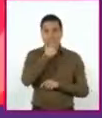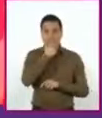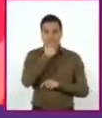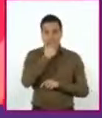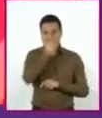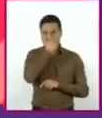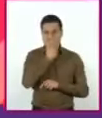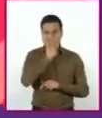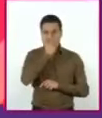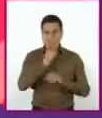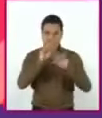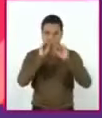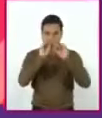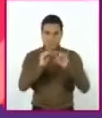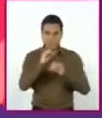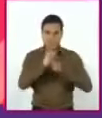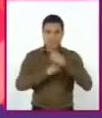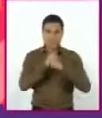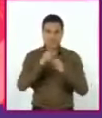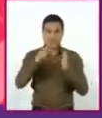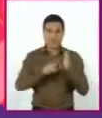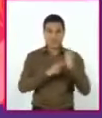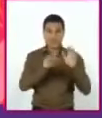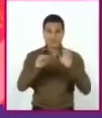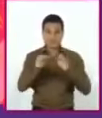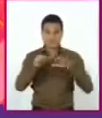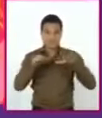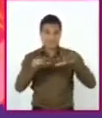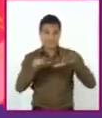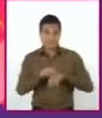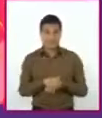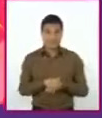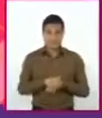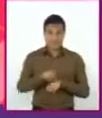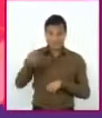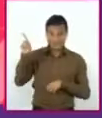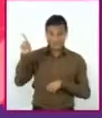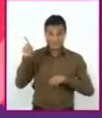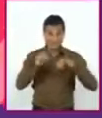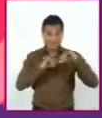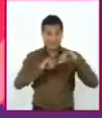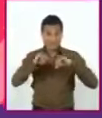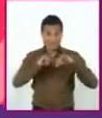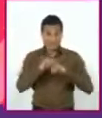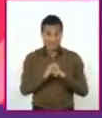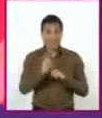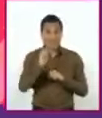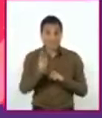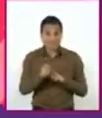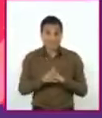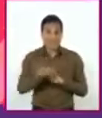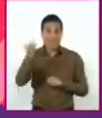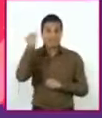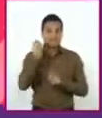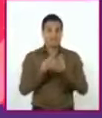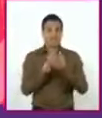grabado por Gray en 1616. Este mapa representa el territorio de la Nueva